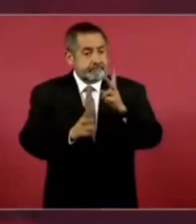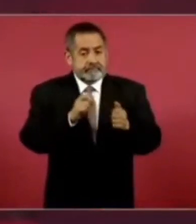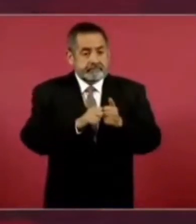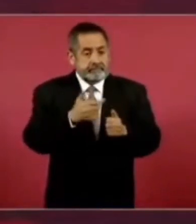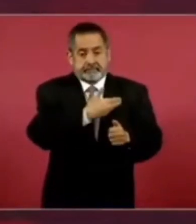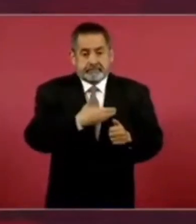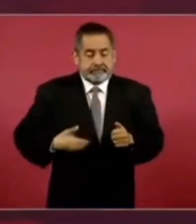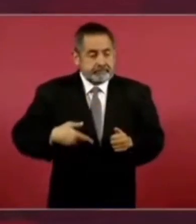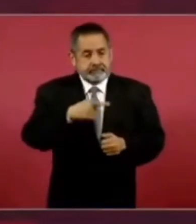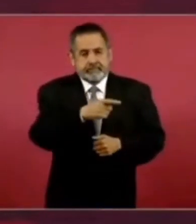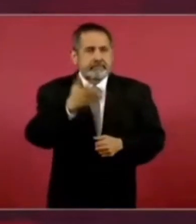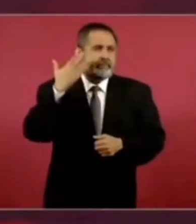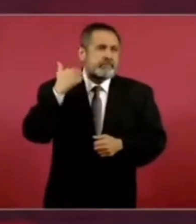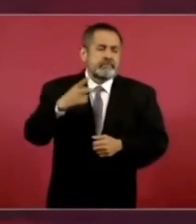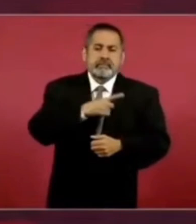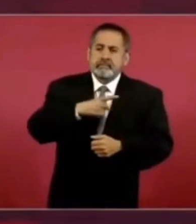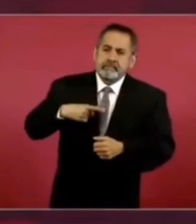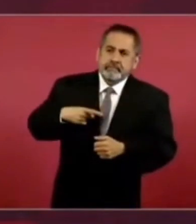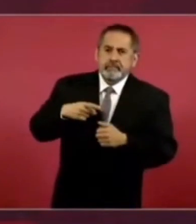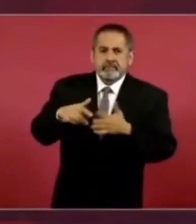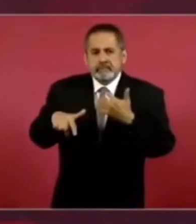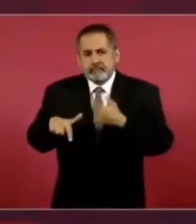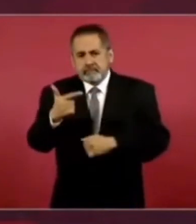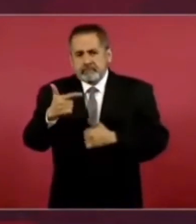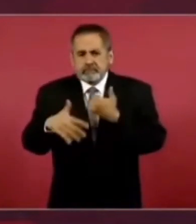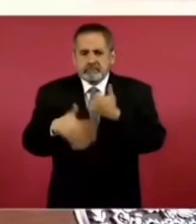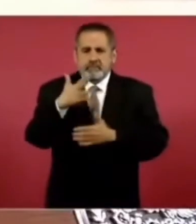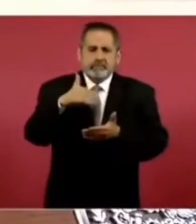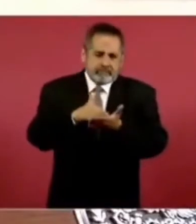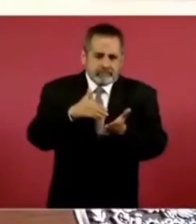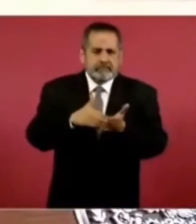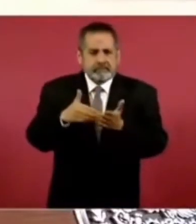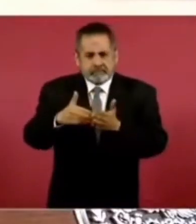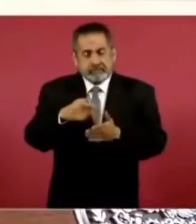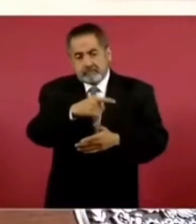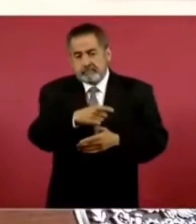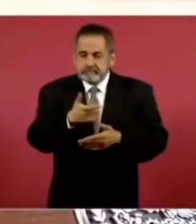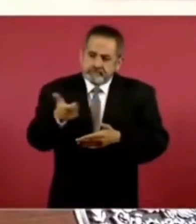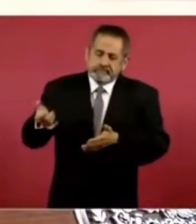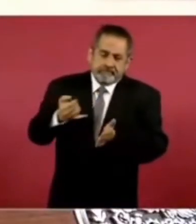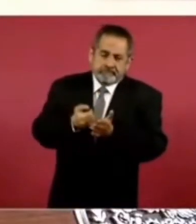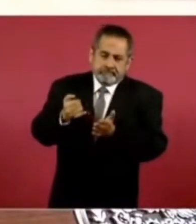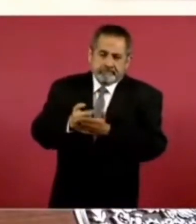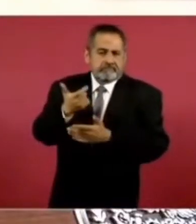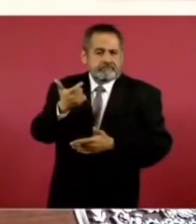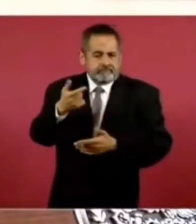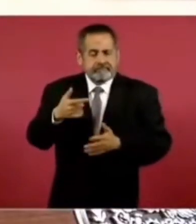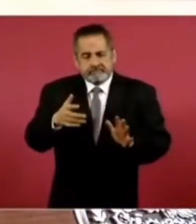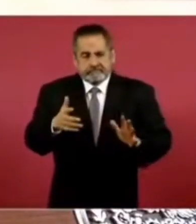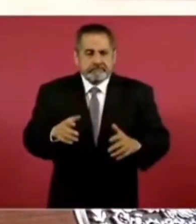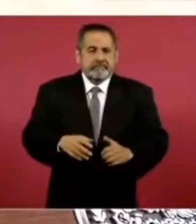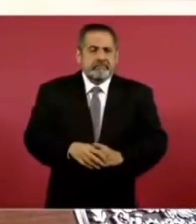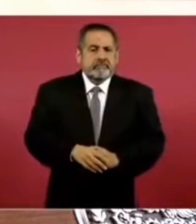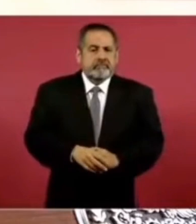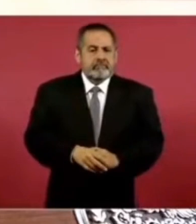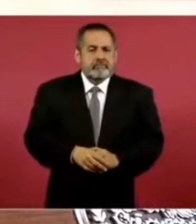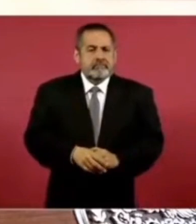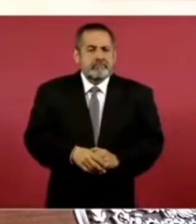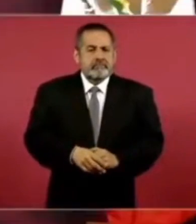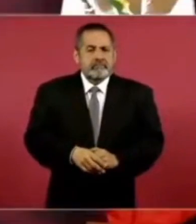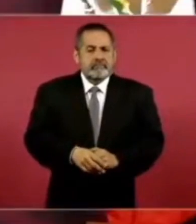presidente, debían como 12, 15 mil millones de pesos,